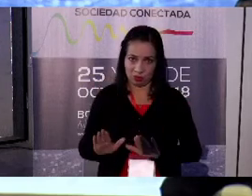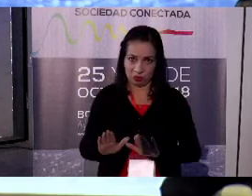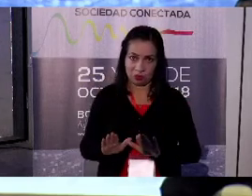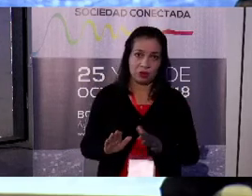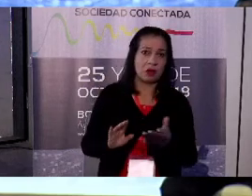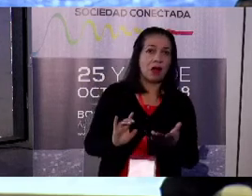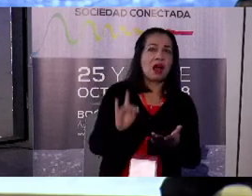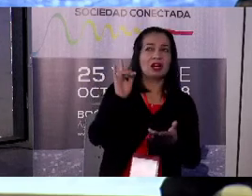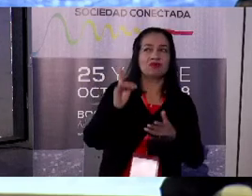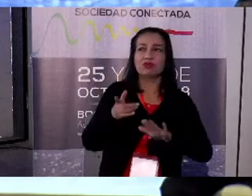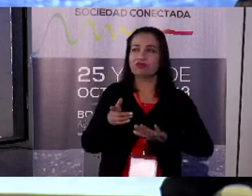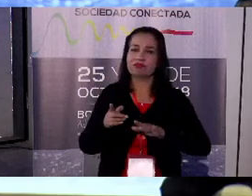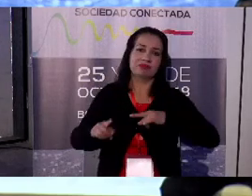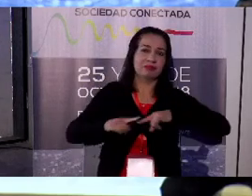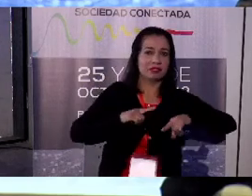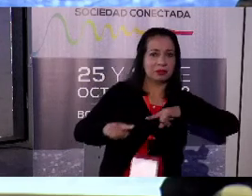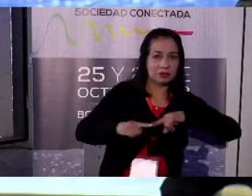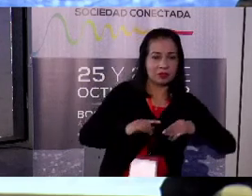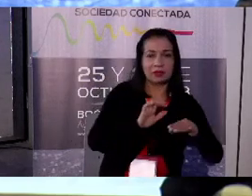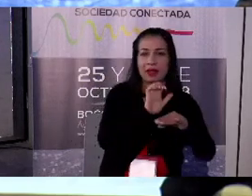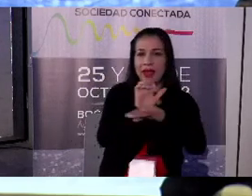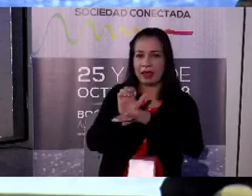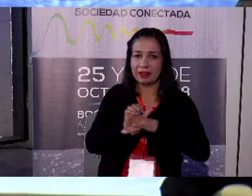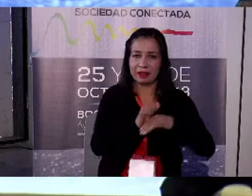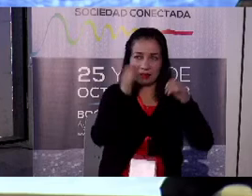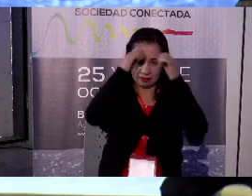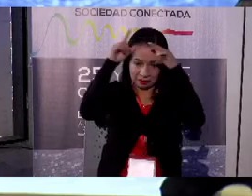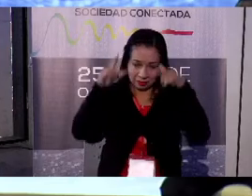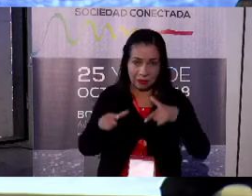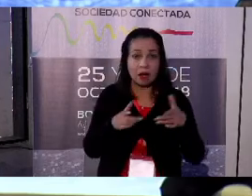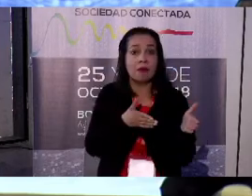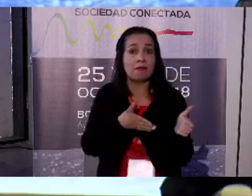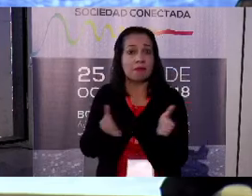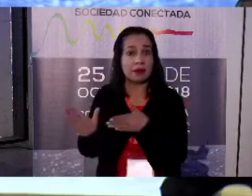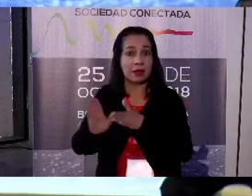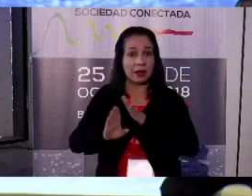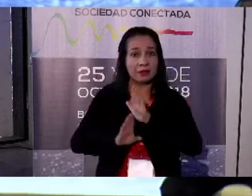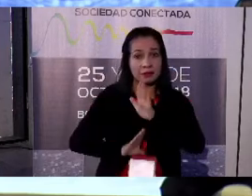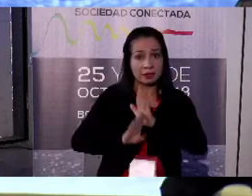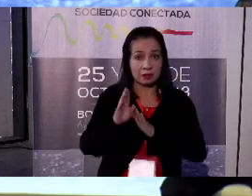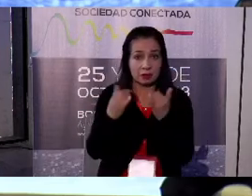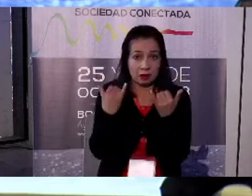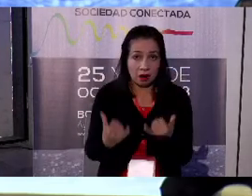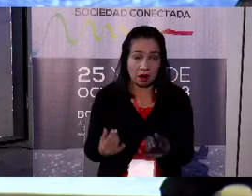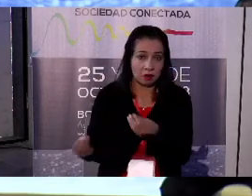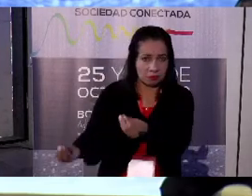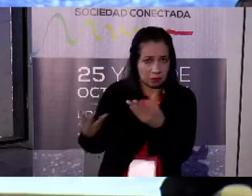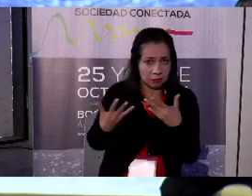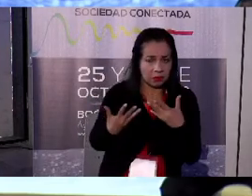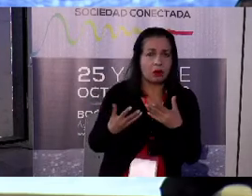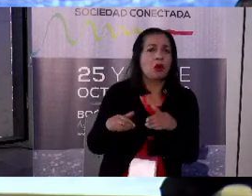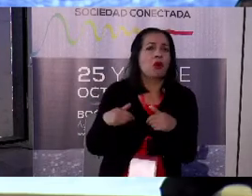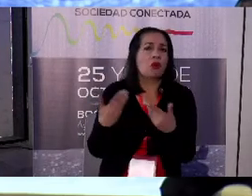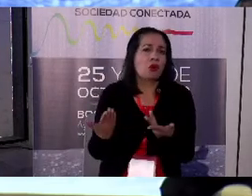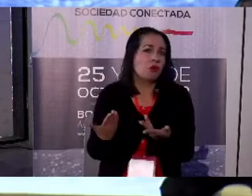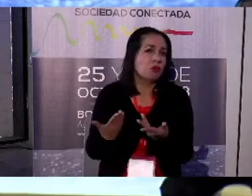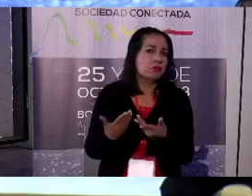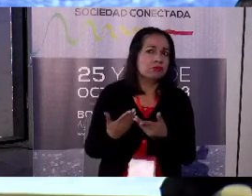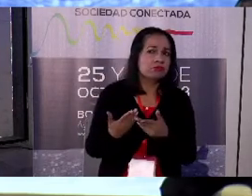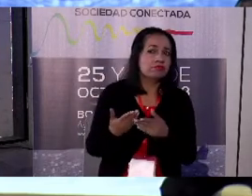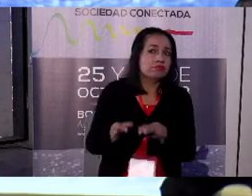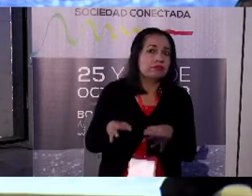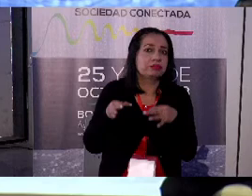entre otros temas entre instituciones del estado ese plan de desarrollo de red ahorita los estamos recibiendo en después de haberlo